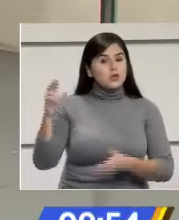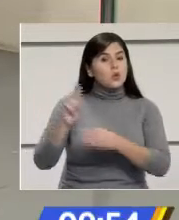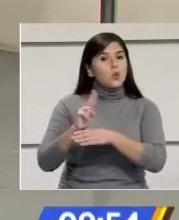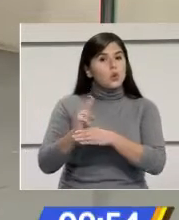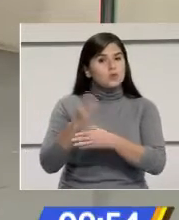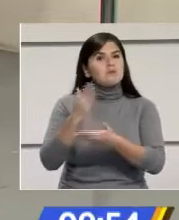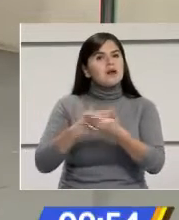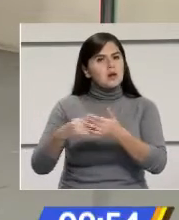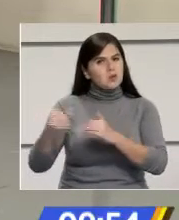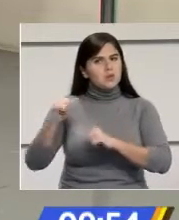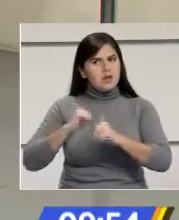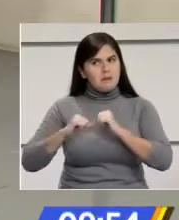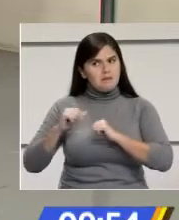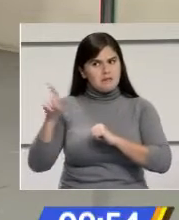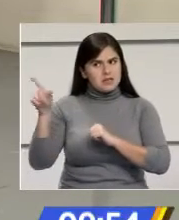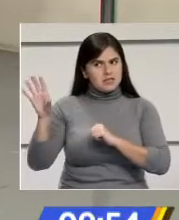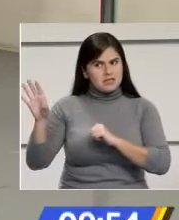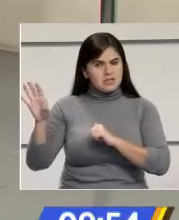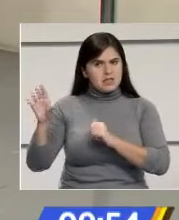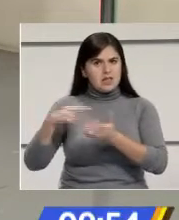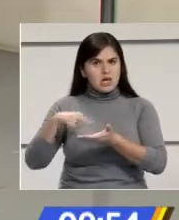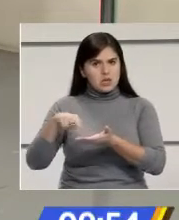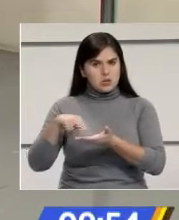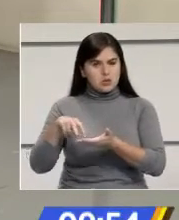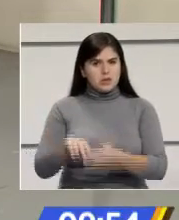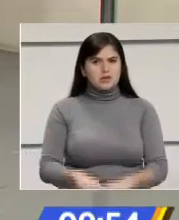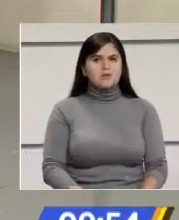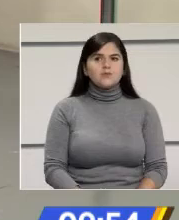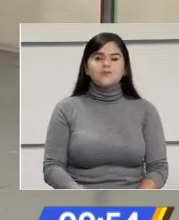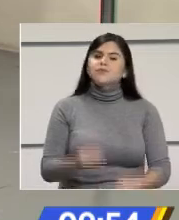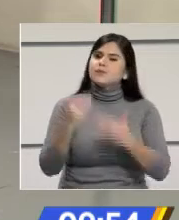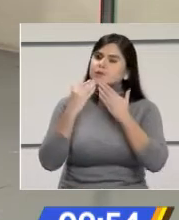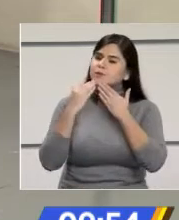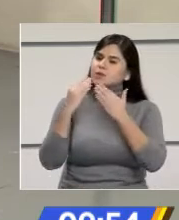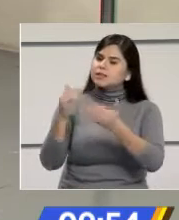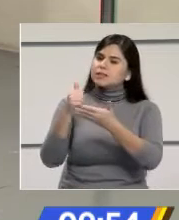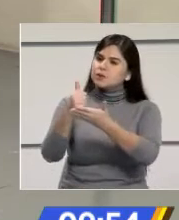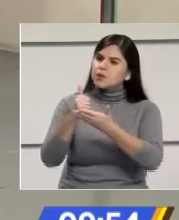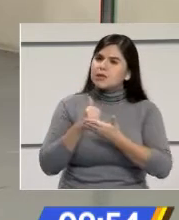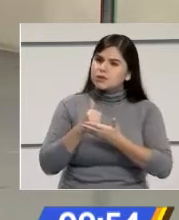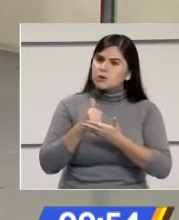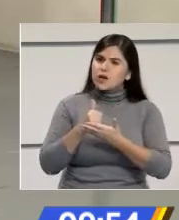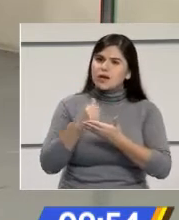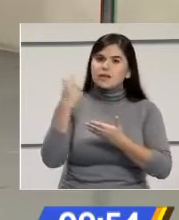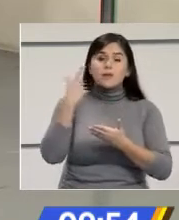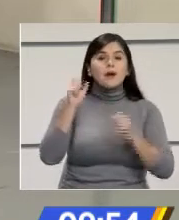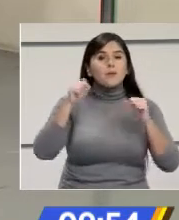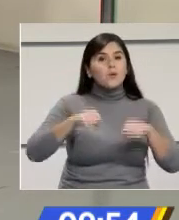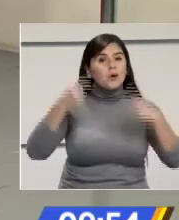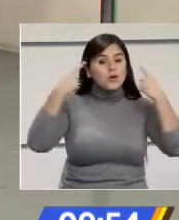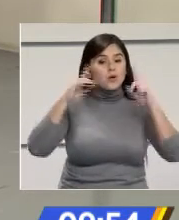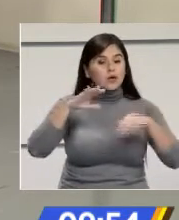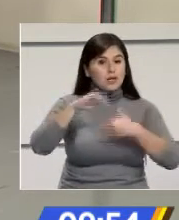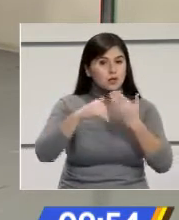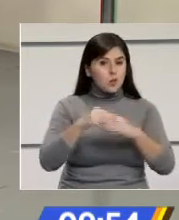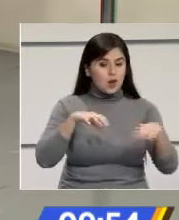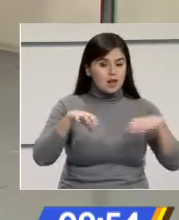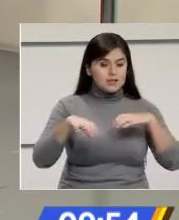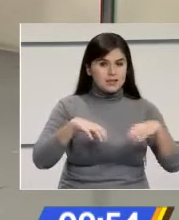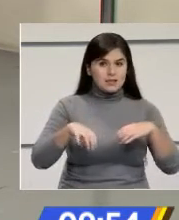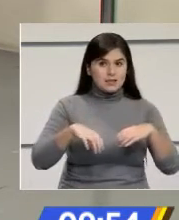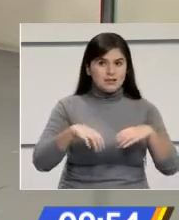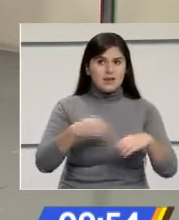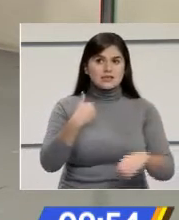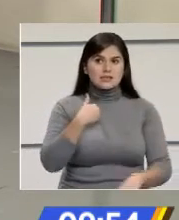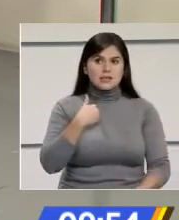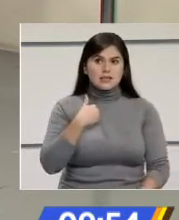presentaciones, así que les agradezco montones de verdad por ayudarnos para poder pues hacer todas estas actividades con Delmis y con todos los compañeros